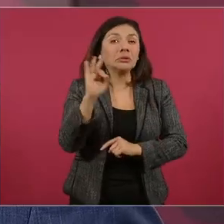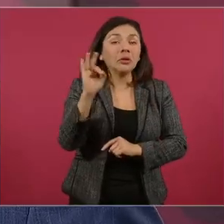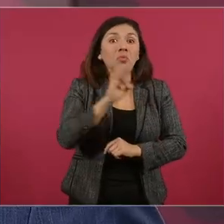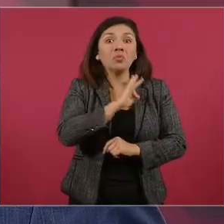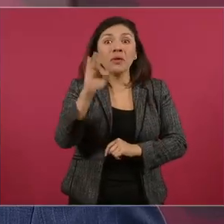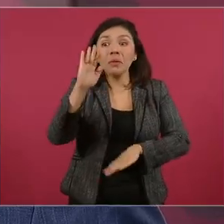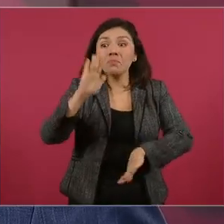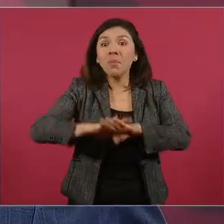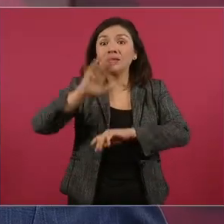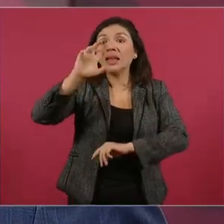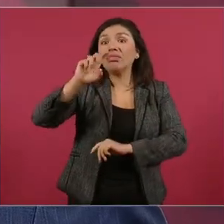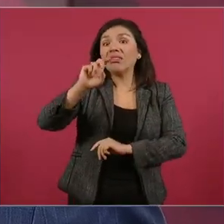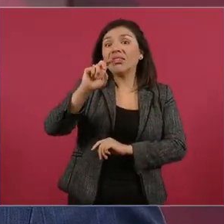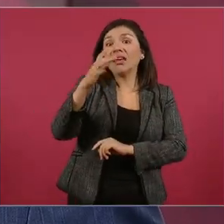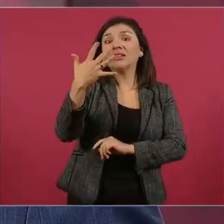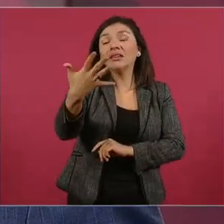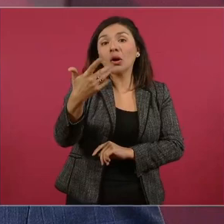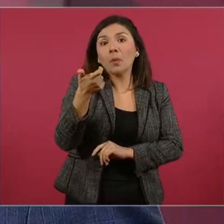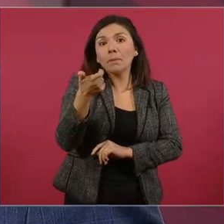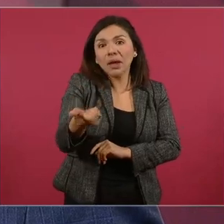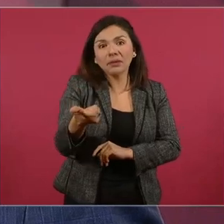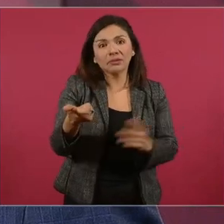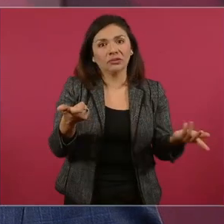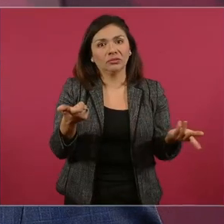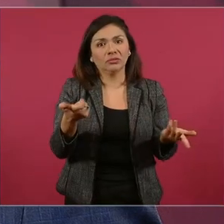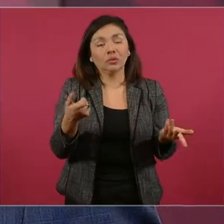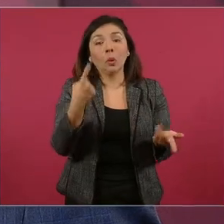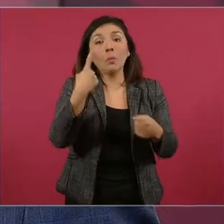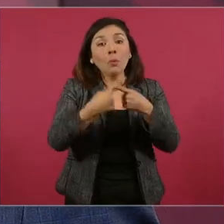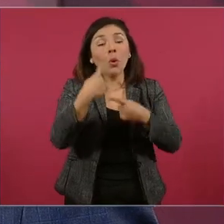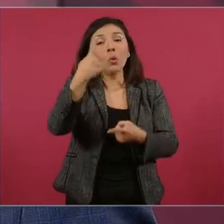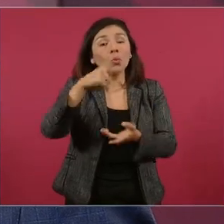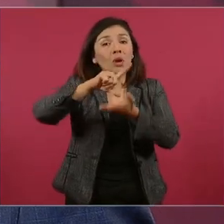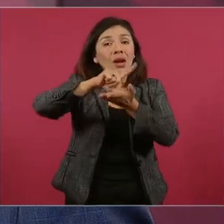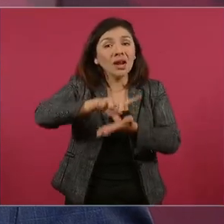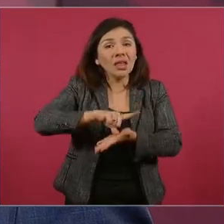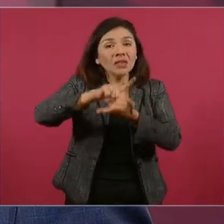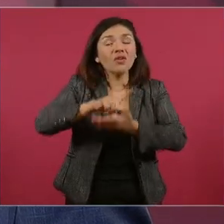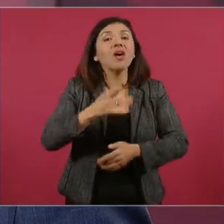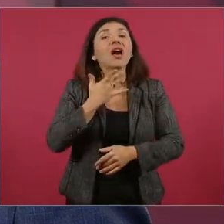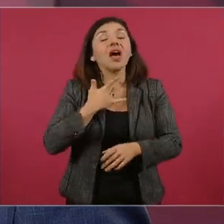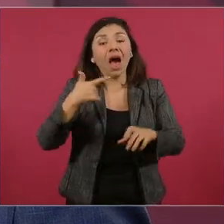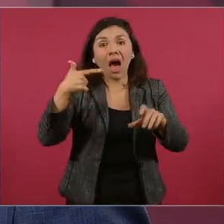costaría 35 de litro.